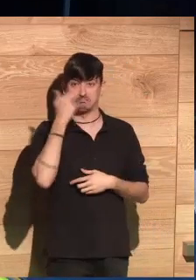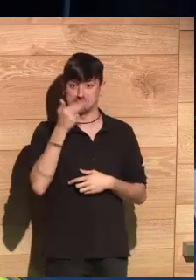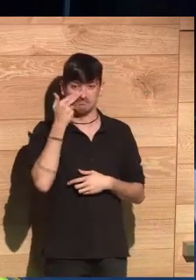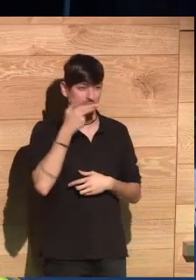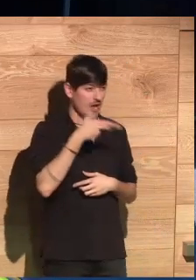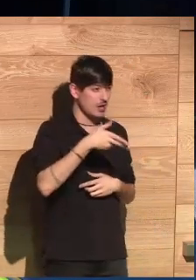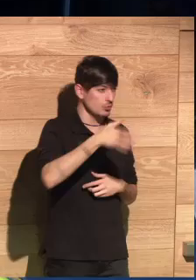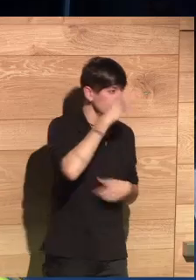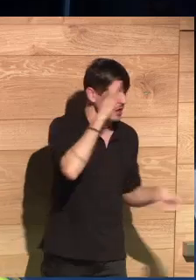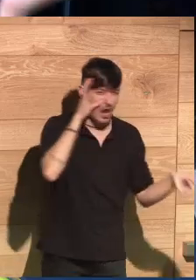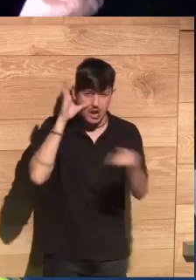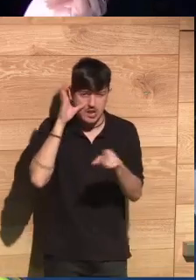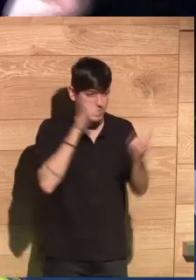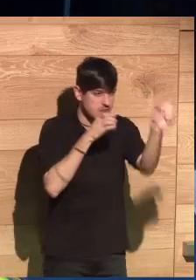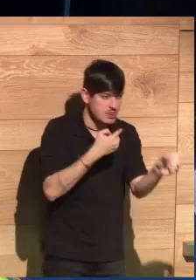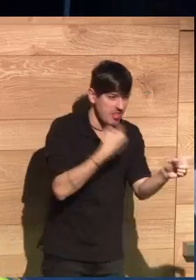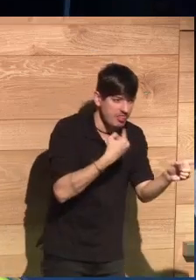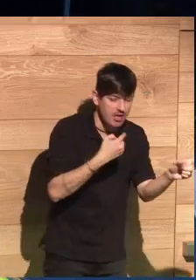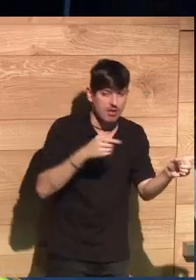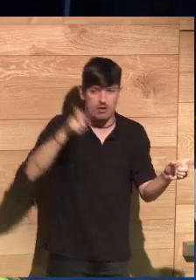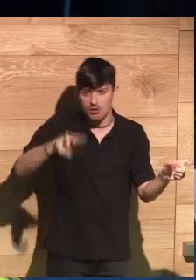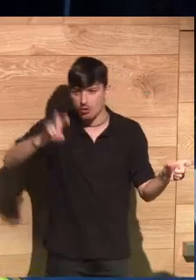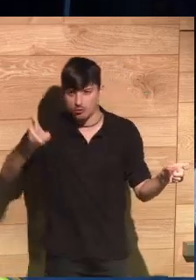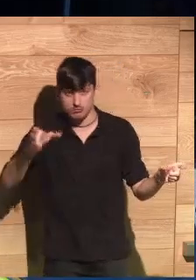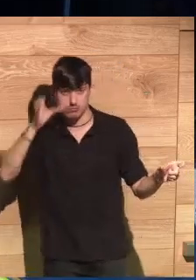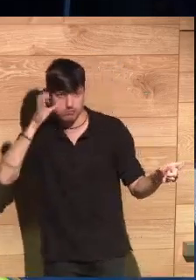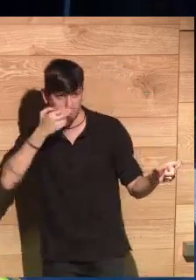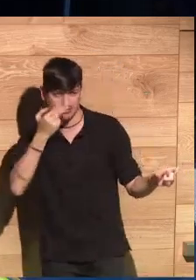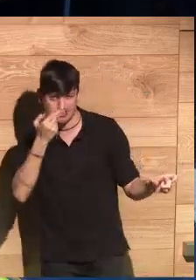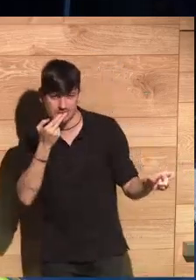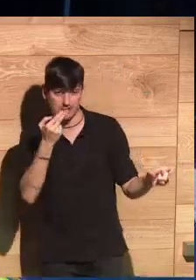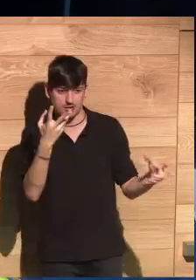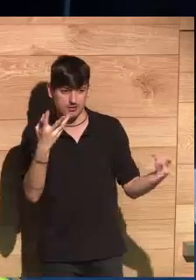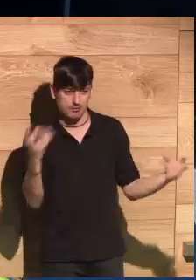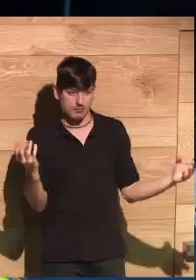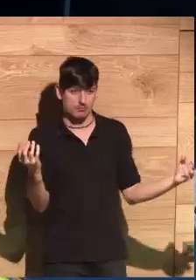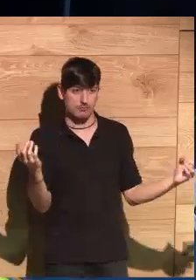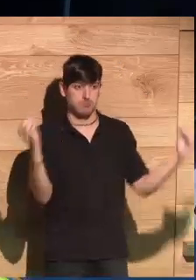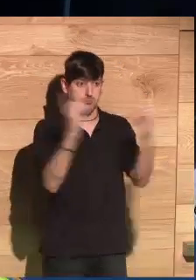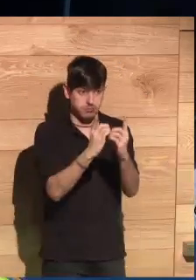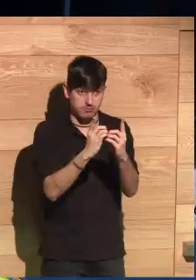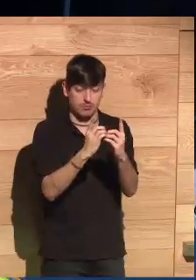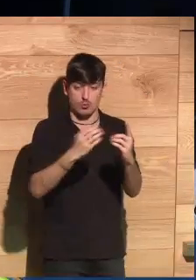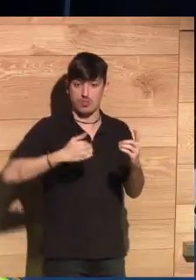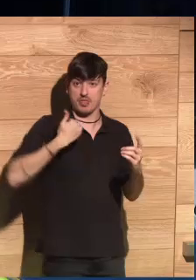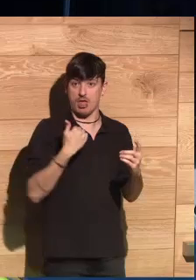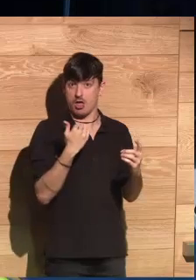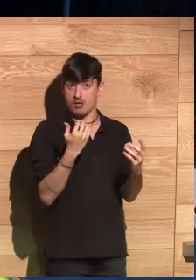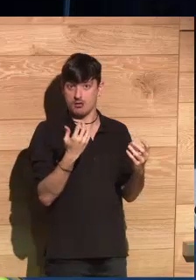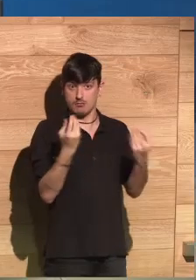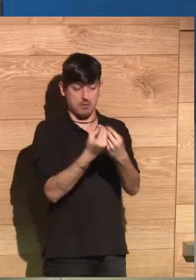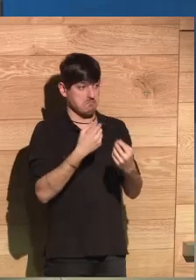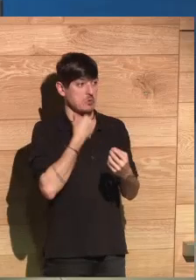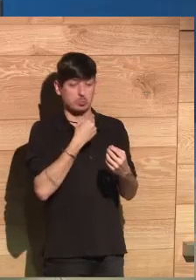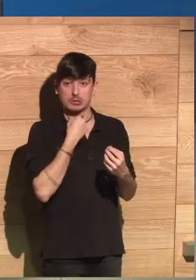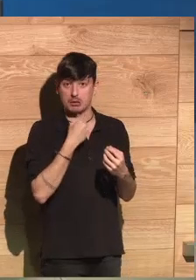lo que dice uno, pero también estoy escuchando lo que dice otro, y luego esos coinciden, se encuentran. Me gusta mucho ese movimiento de las